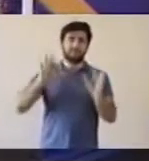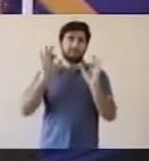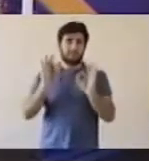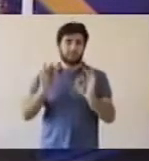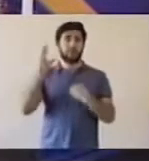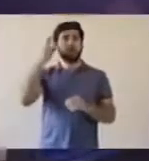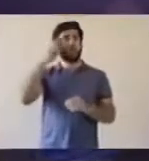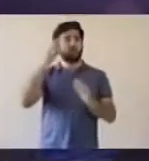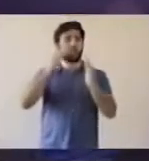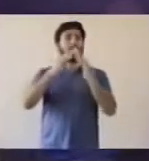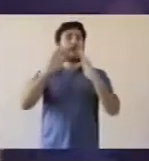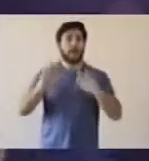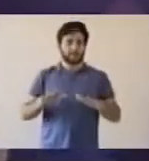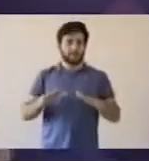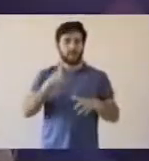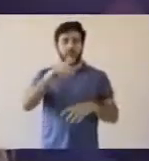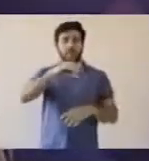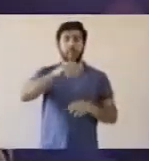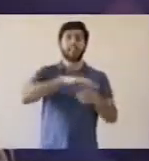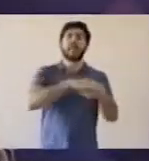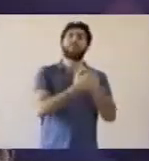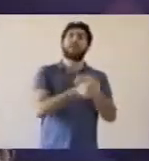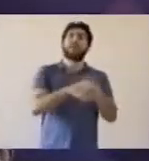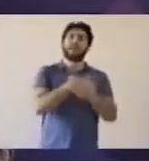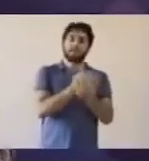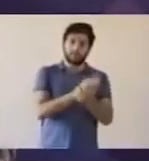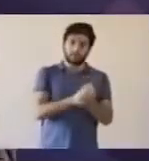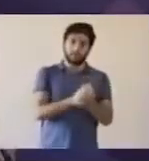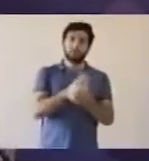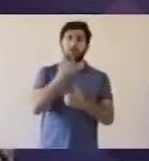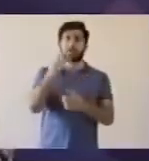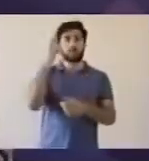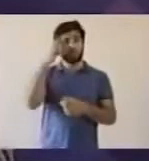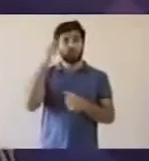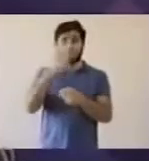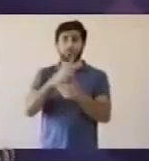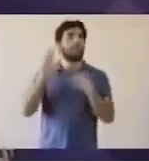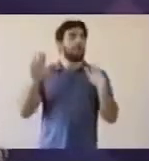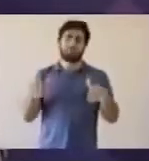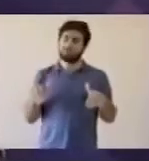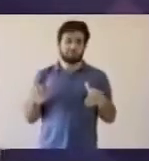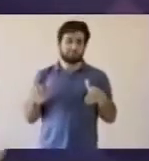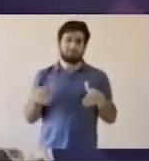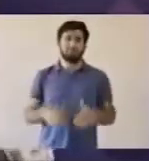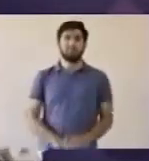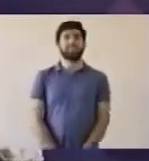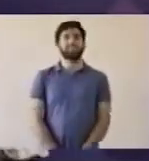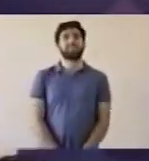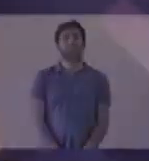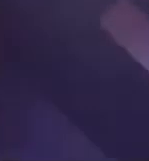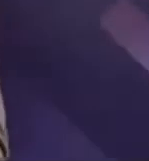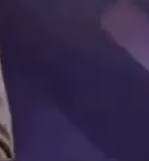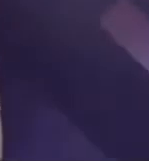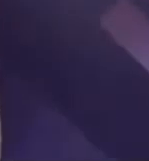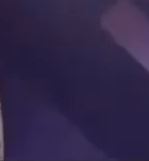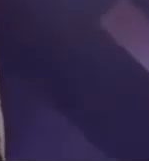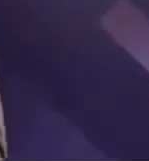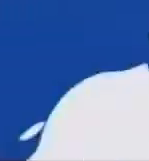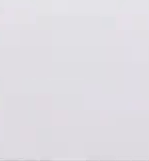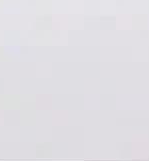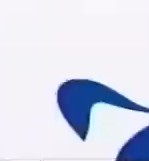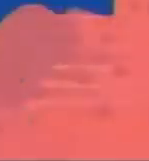alrededor. Recuerda quedarte en casa, lavarte las manos con agua y jabón, y Guatemala no se detiene.